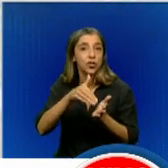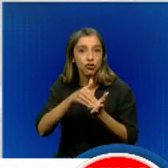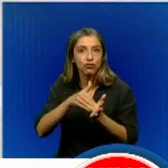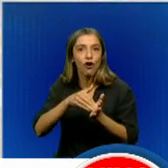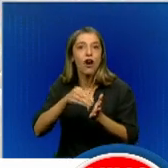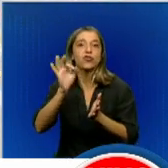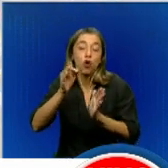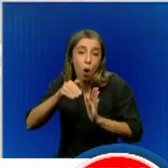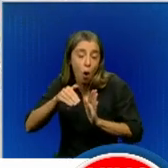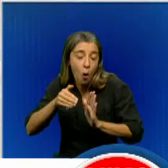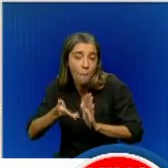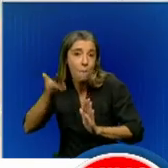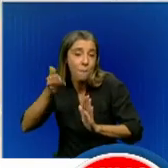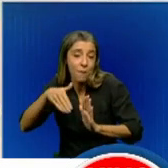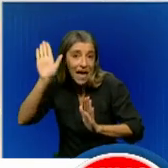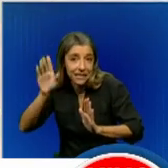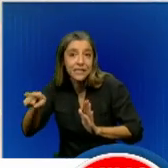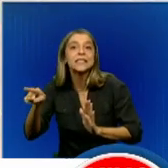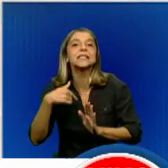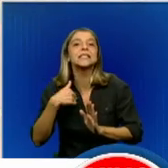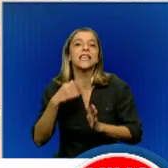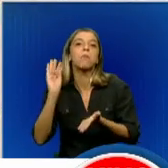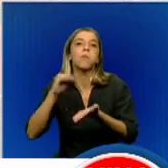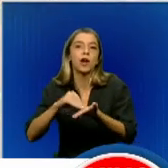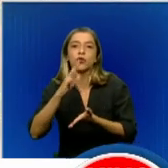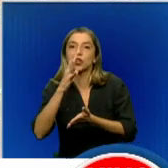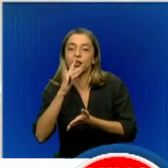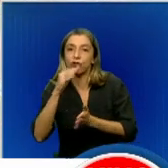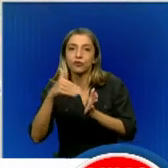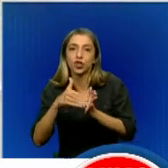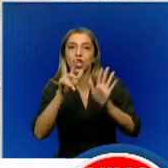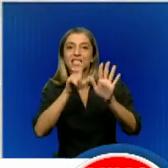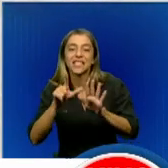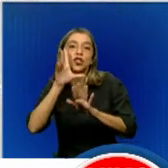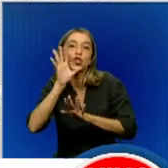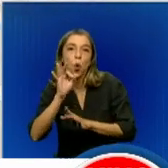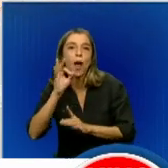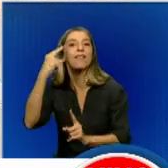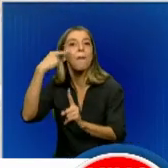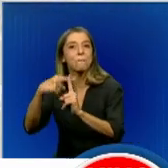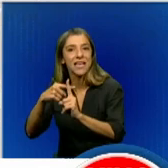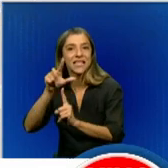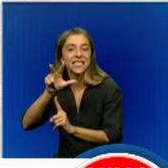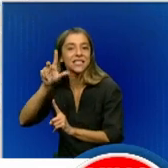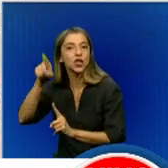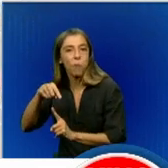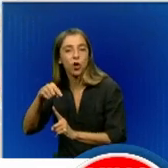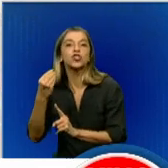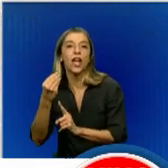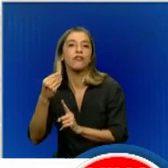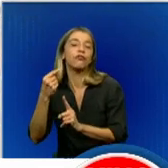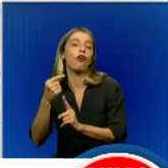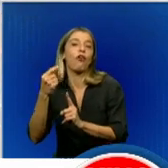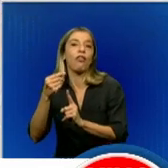y decimos 14 millones 750 más el 35% del excedente de 50